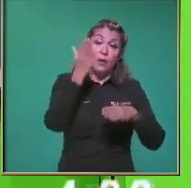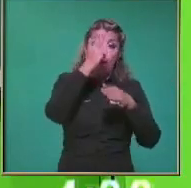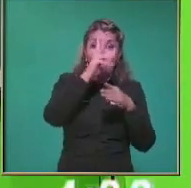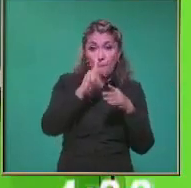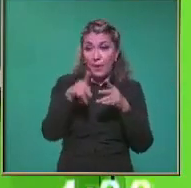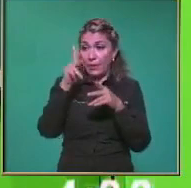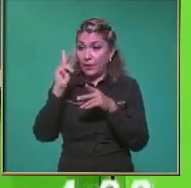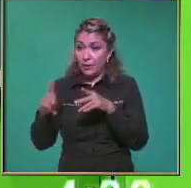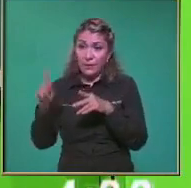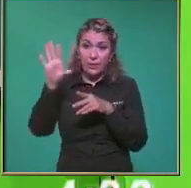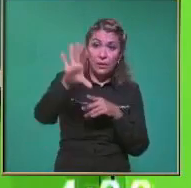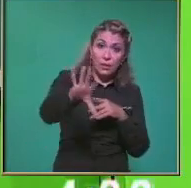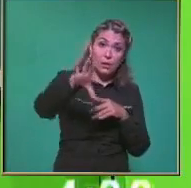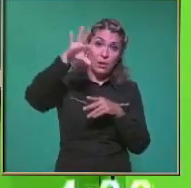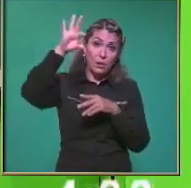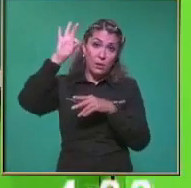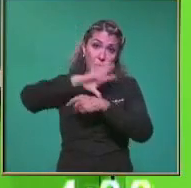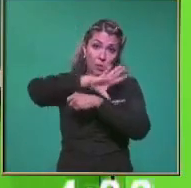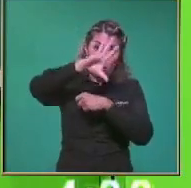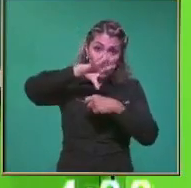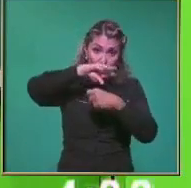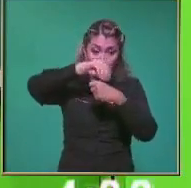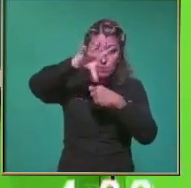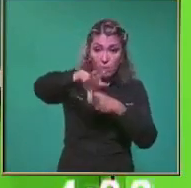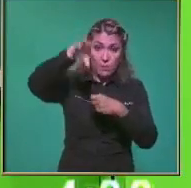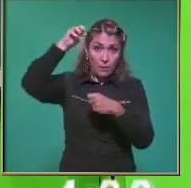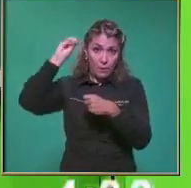del entero. Y el denominador me dice